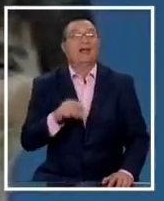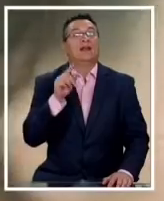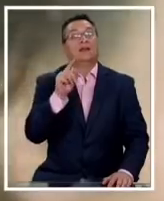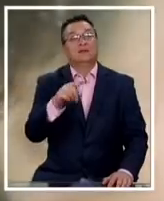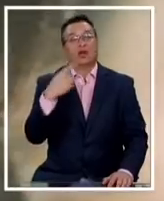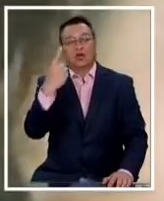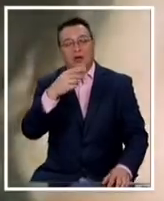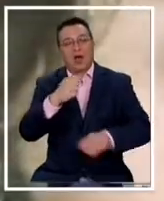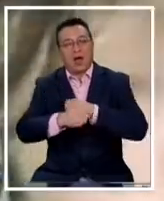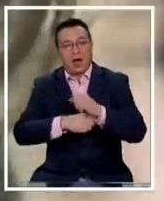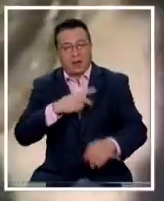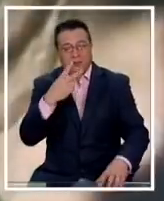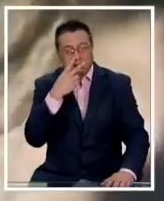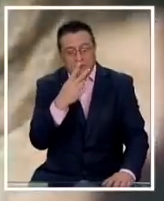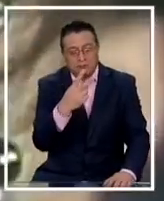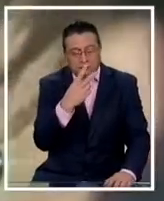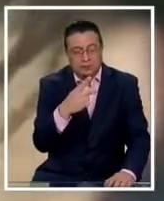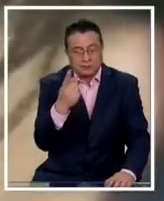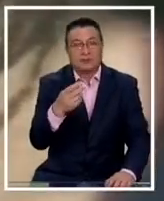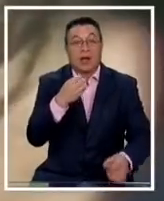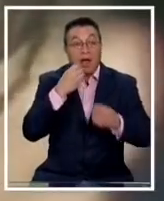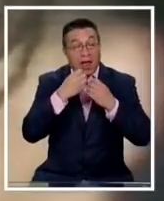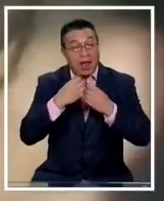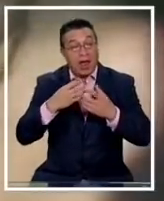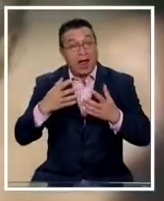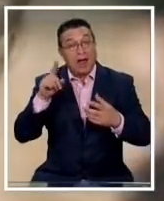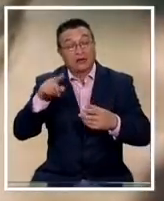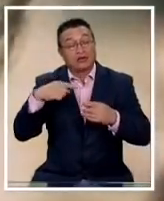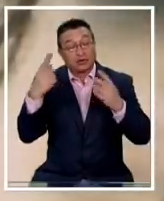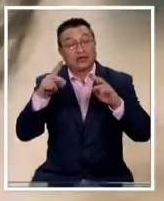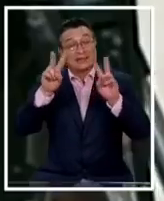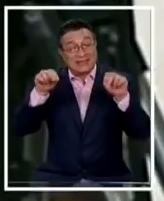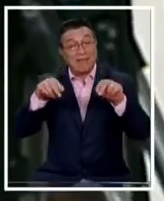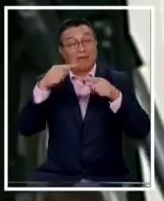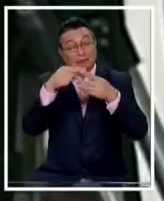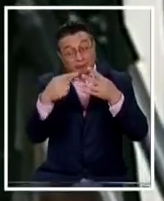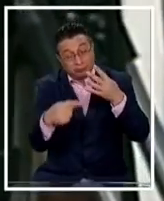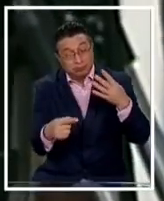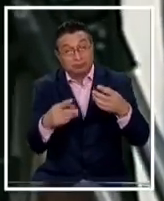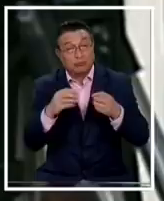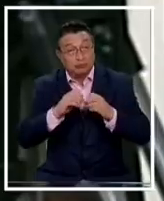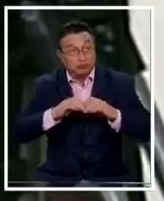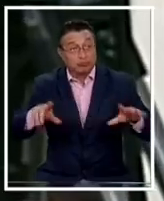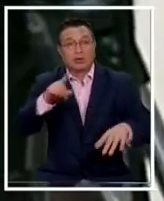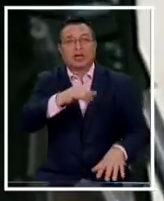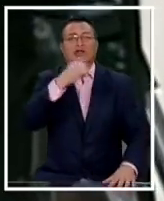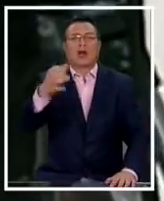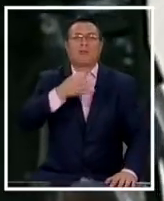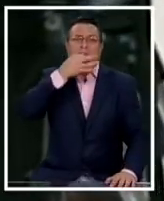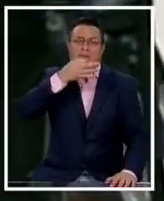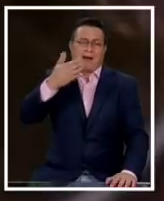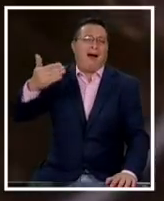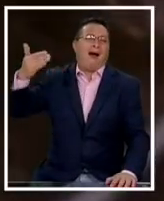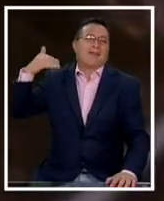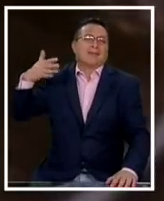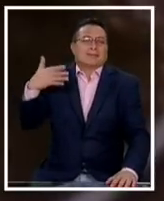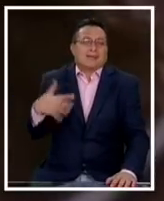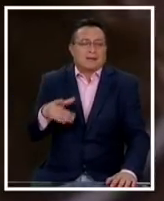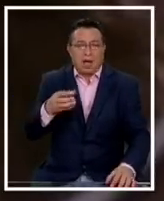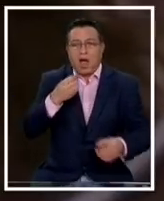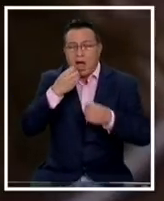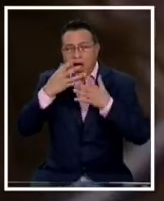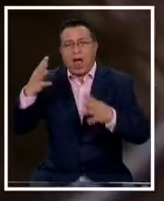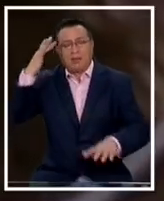años. Esos mismos en los que aquellos temas que hoy han explotado en nuestro Chile estuvieron siempre en su discurso, en sus ideas y en su